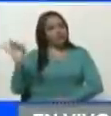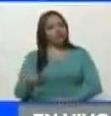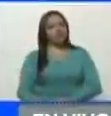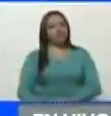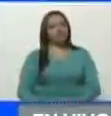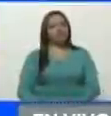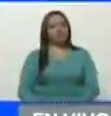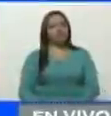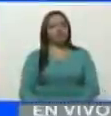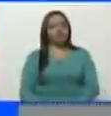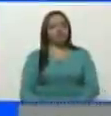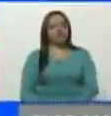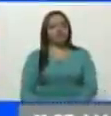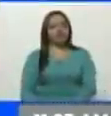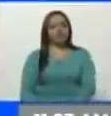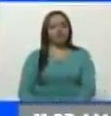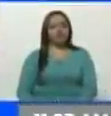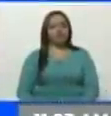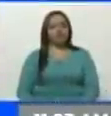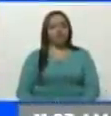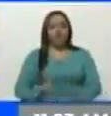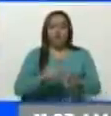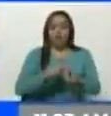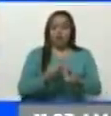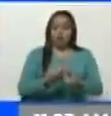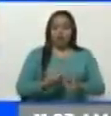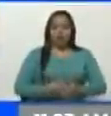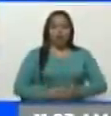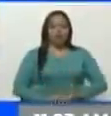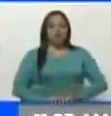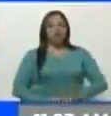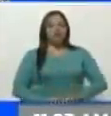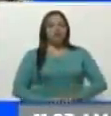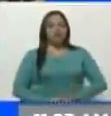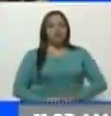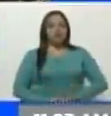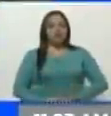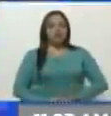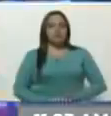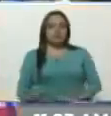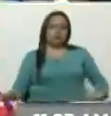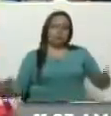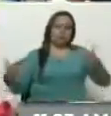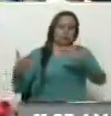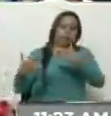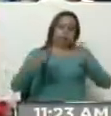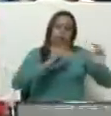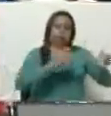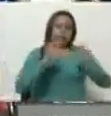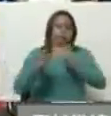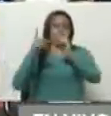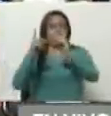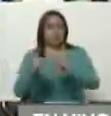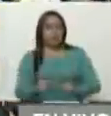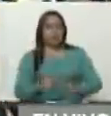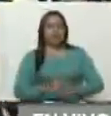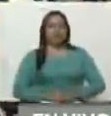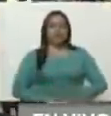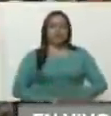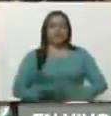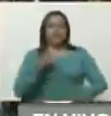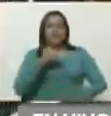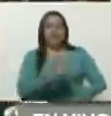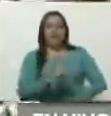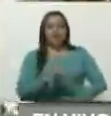Entonces, bueno, en todo caso es una polémica todavía por decidir. Hay una teología de